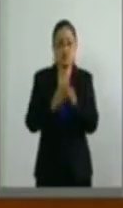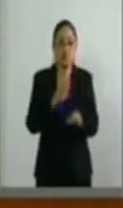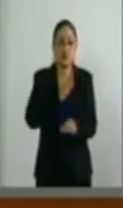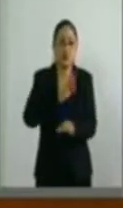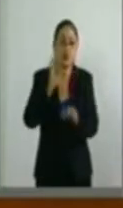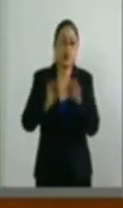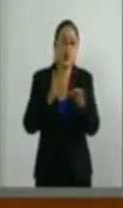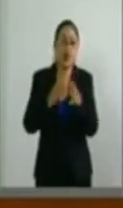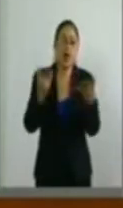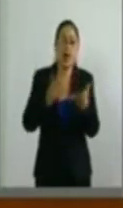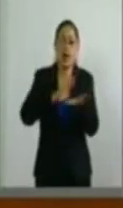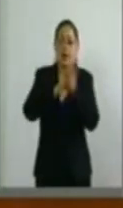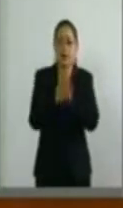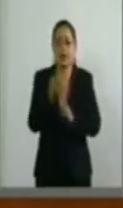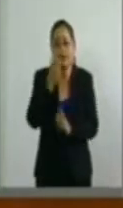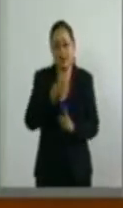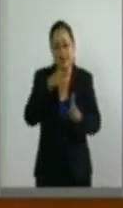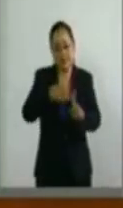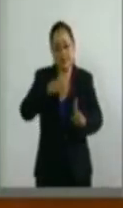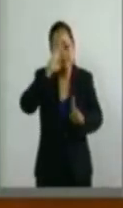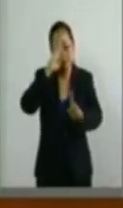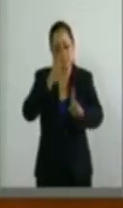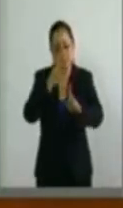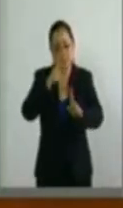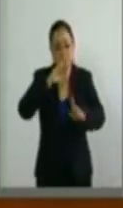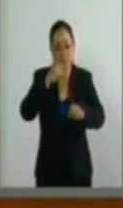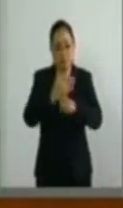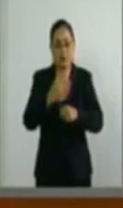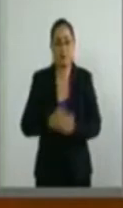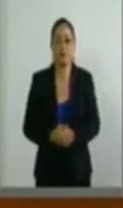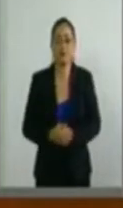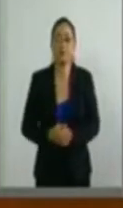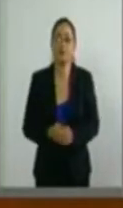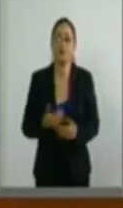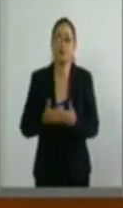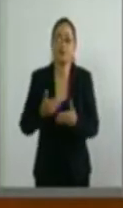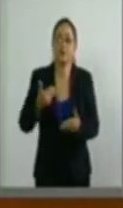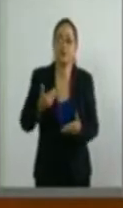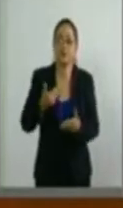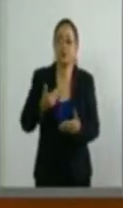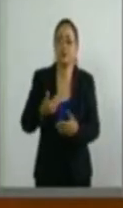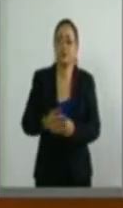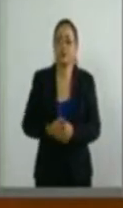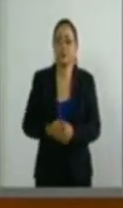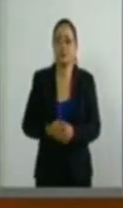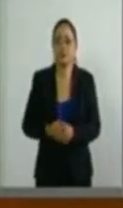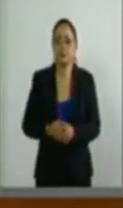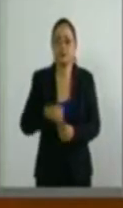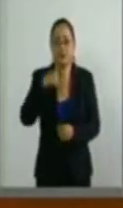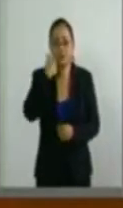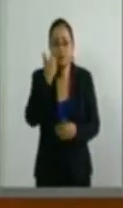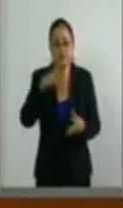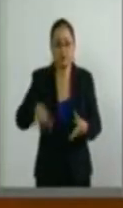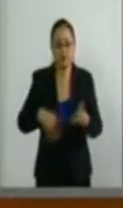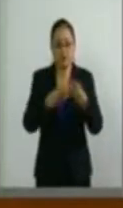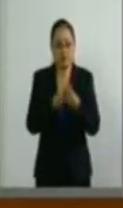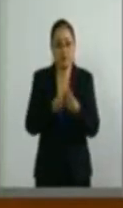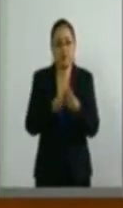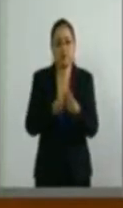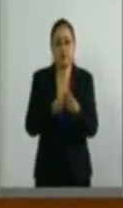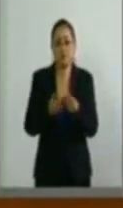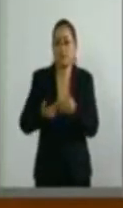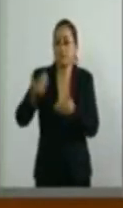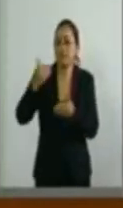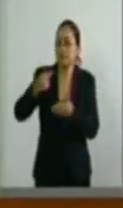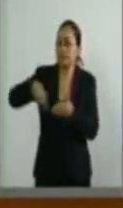poder concretar este cometido. Antes de finalizar, quiero también sumarme a lo que aquí ya se